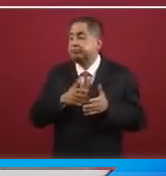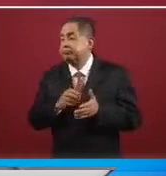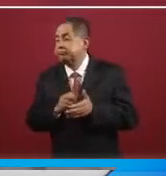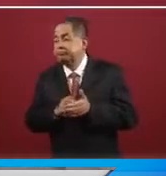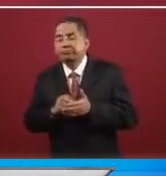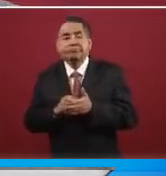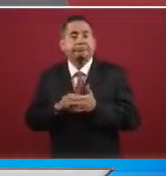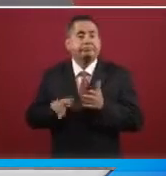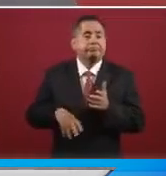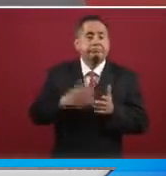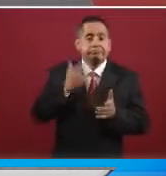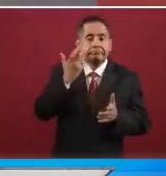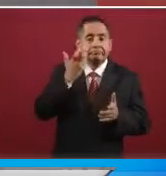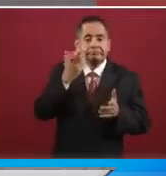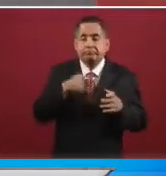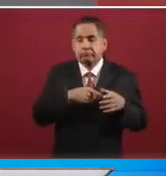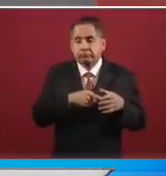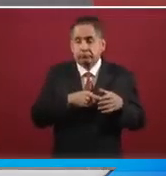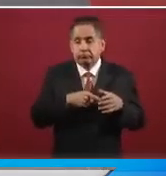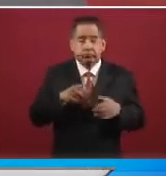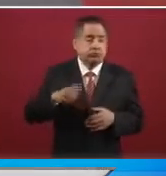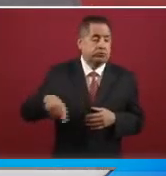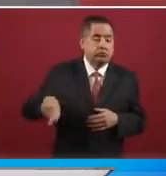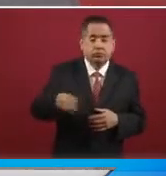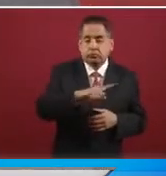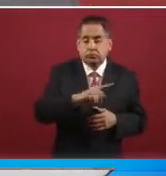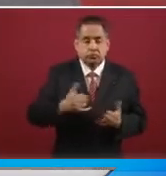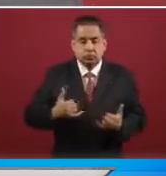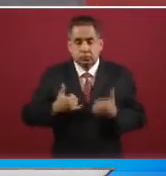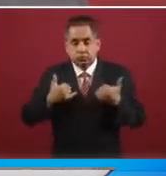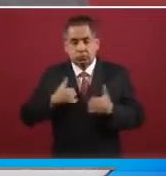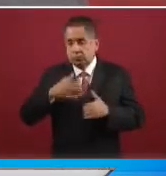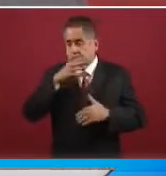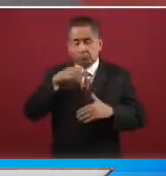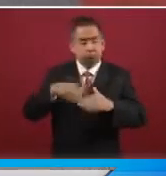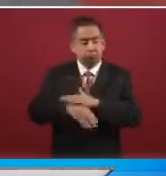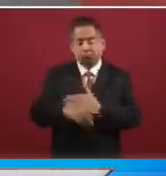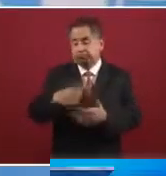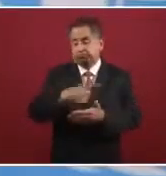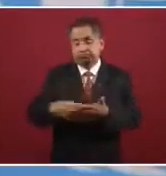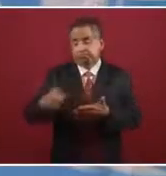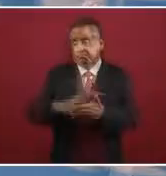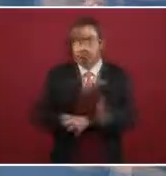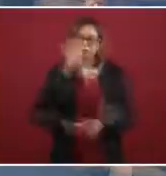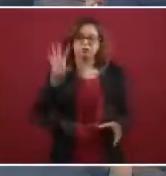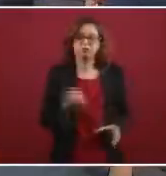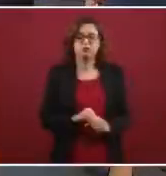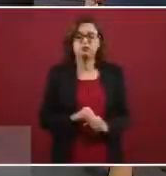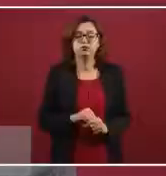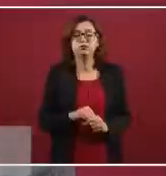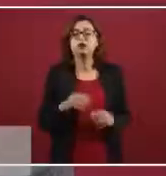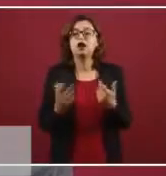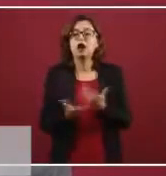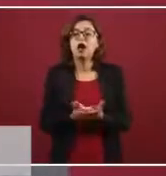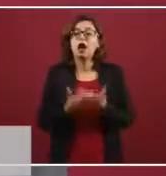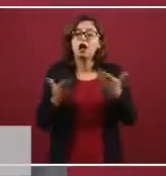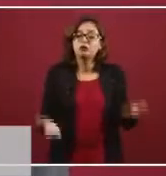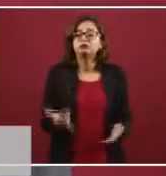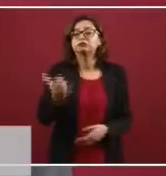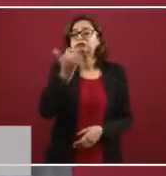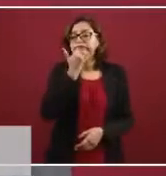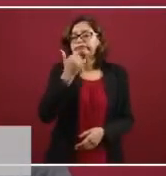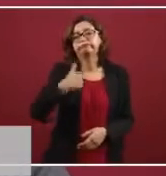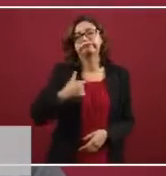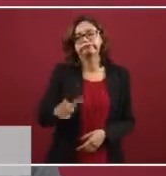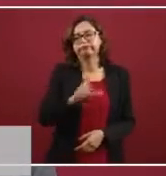a la educación. Se privilegió la excelencia y se olvidaron del acceso y de la cobertura a la educación. Ahora sí, me tengo que